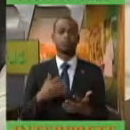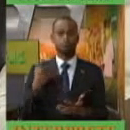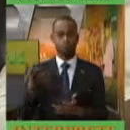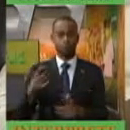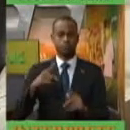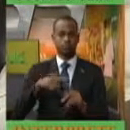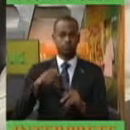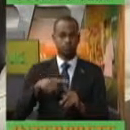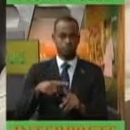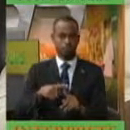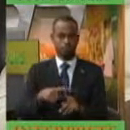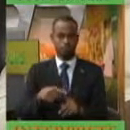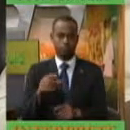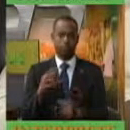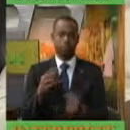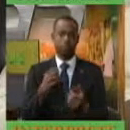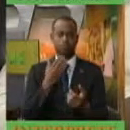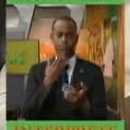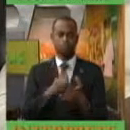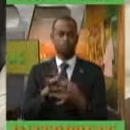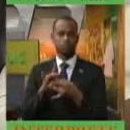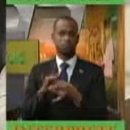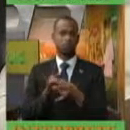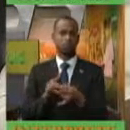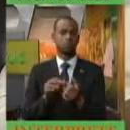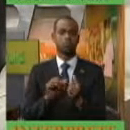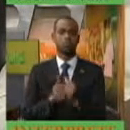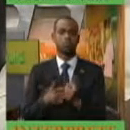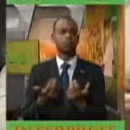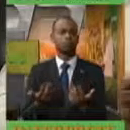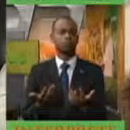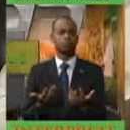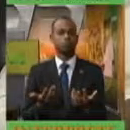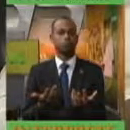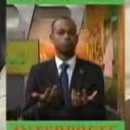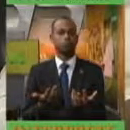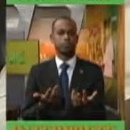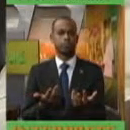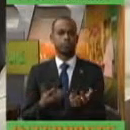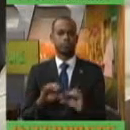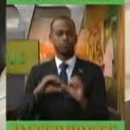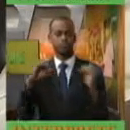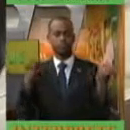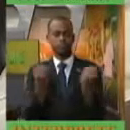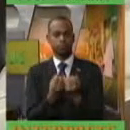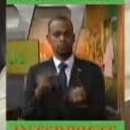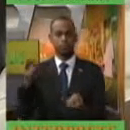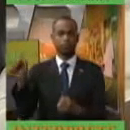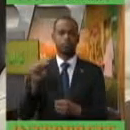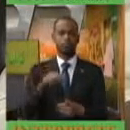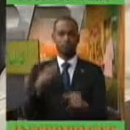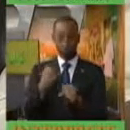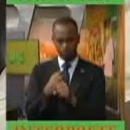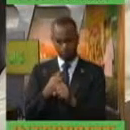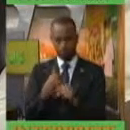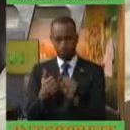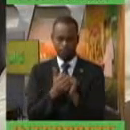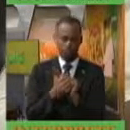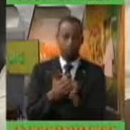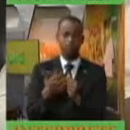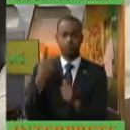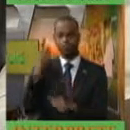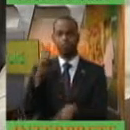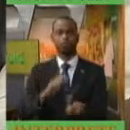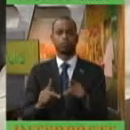en San Cristóbal tenemos buena relación a través de también las organizaciones que trabajan con y para personas con